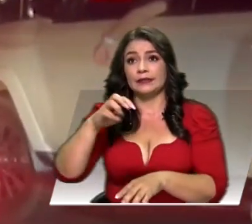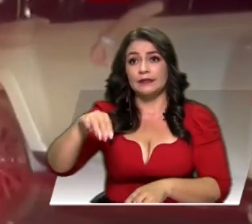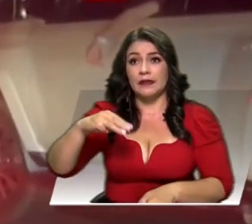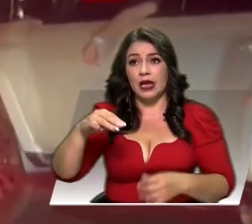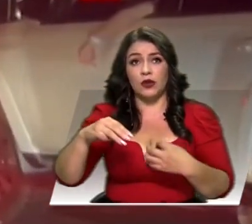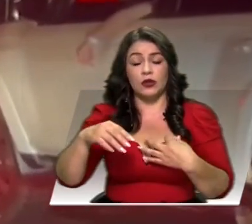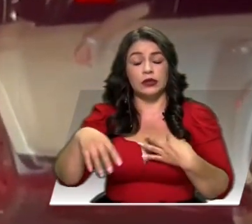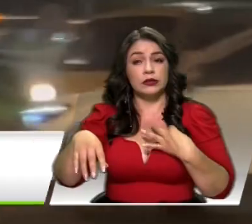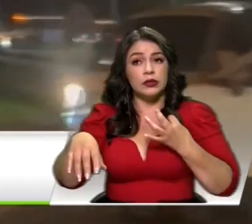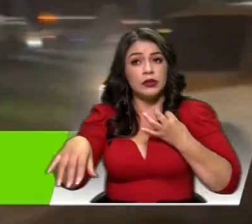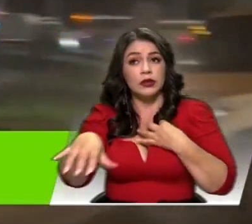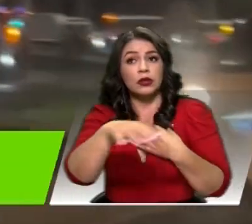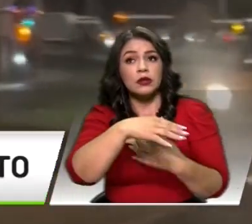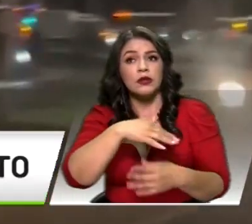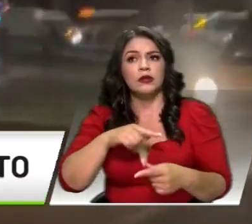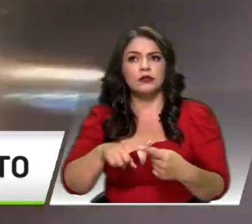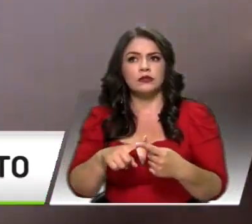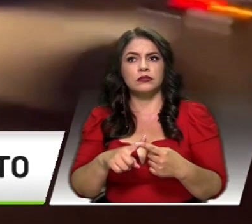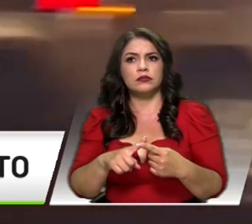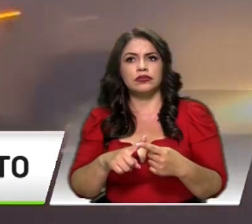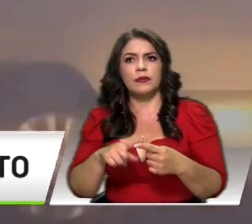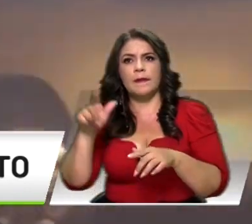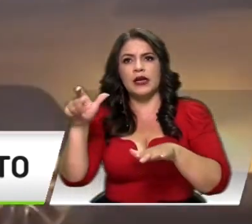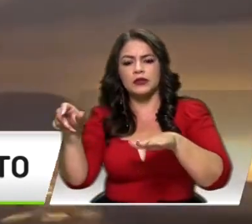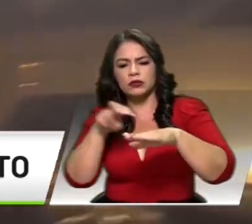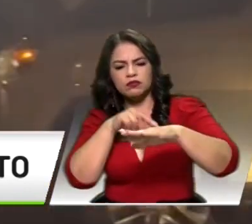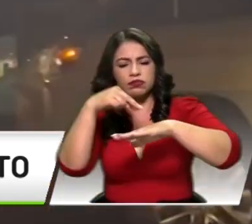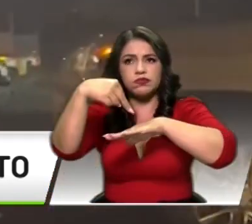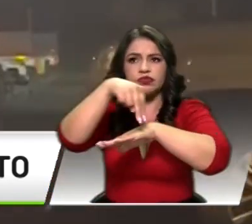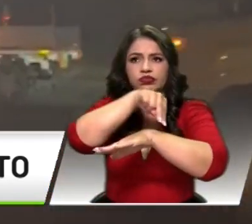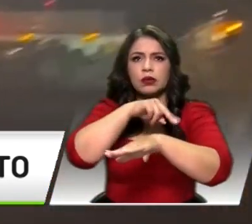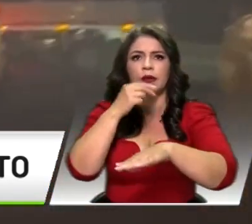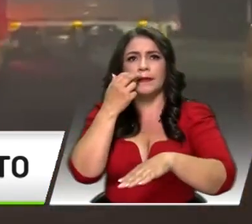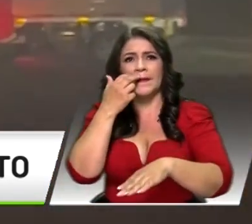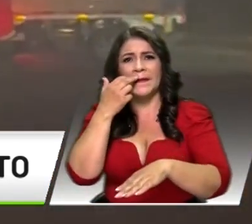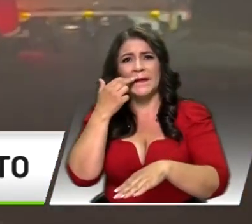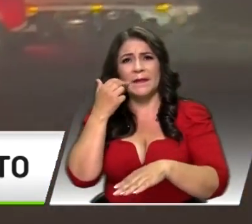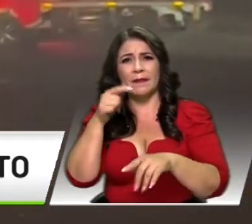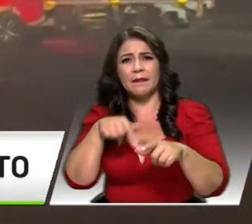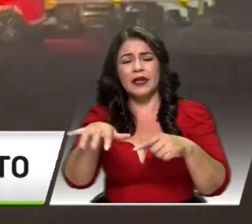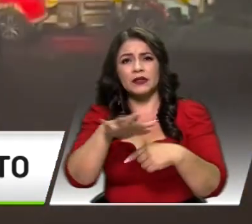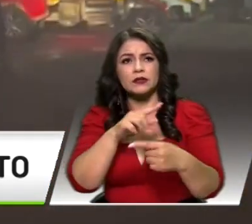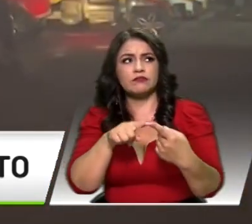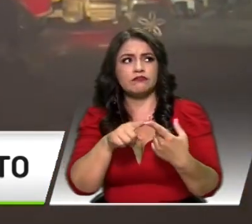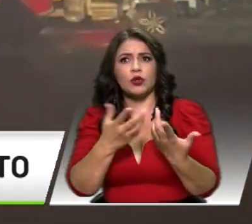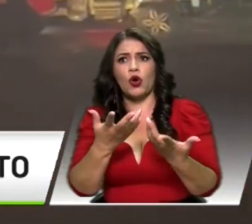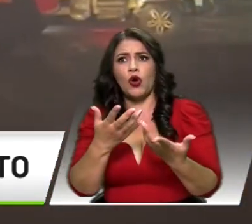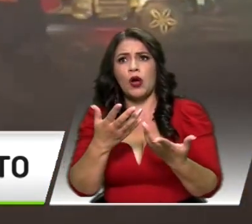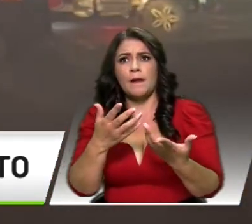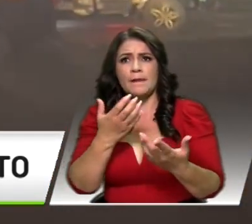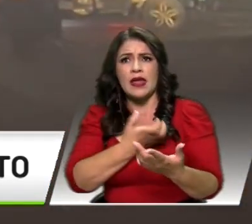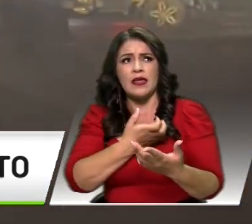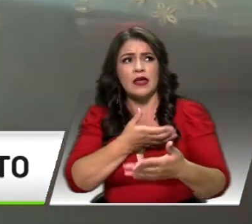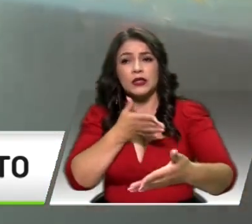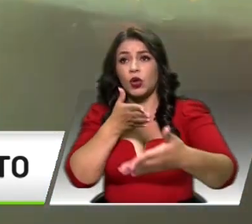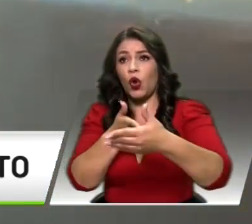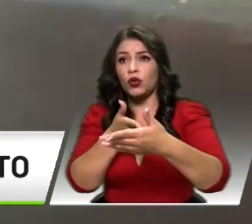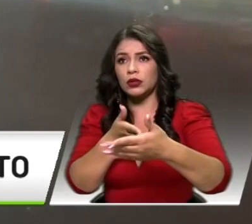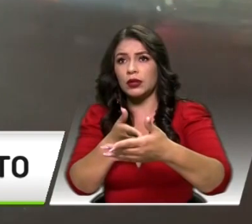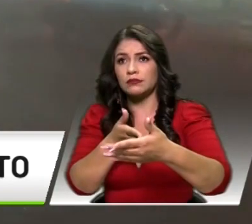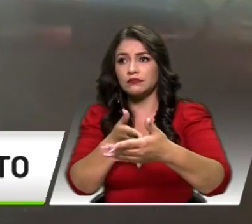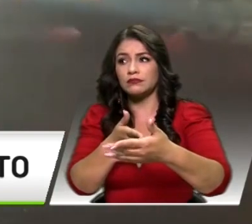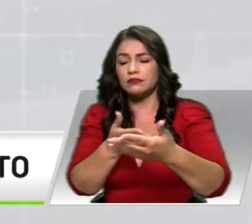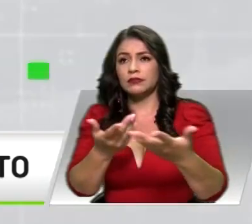la vía al aeropuerto en Río negro fue revisado por transportadores que protestaban en contra de las medidas que tomó la alcaldía para La regulación